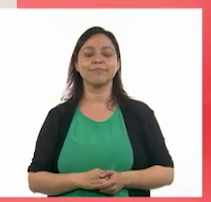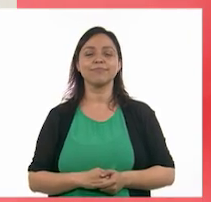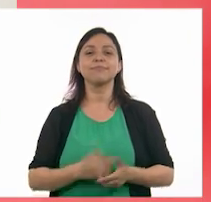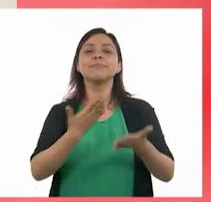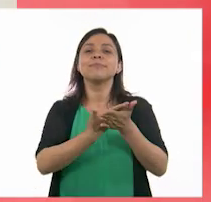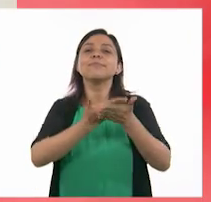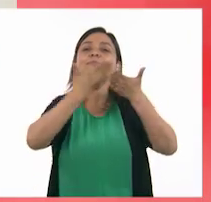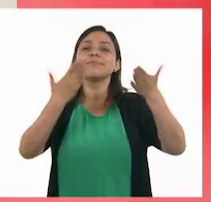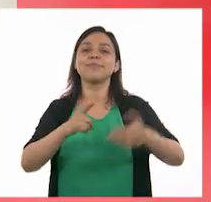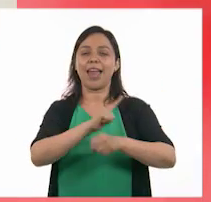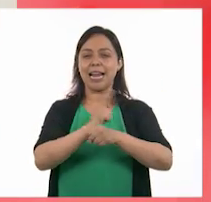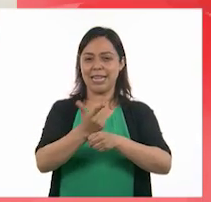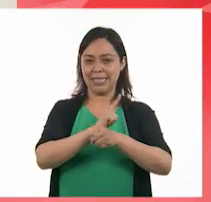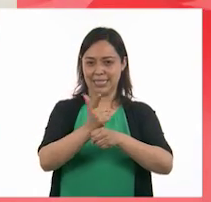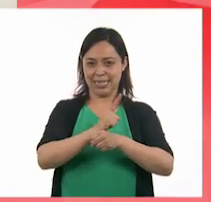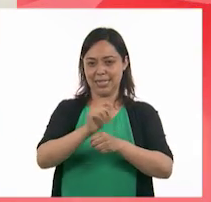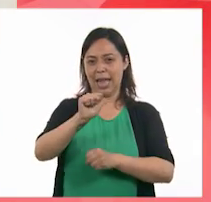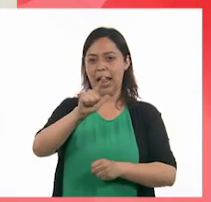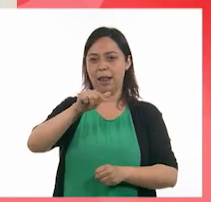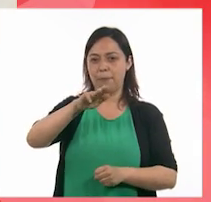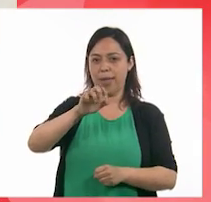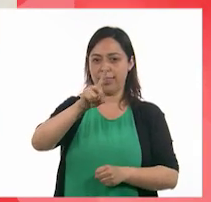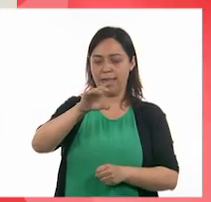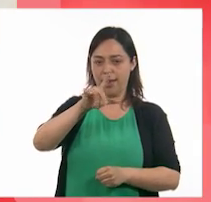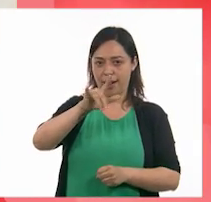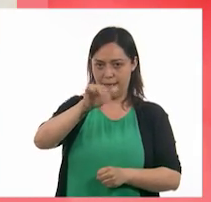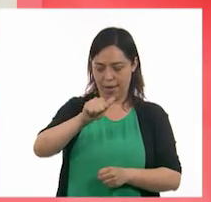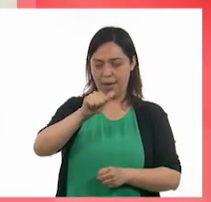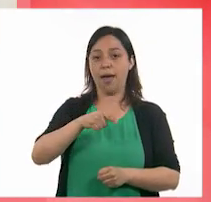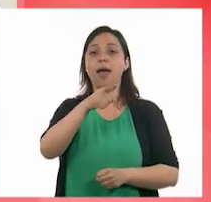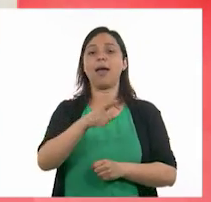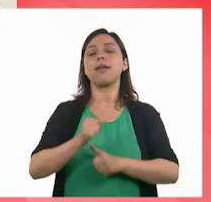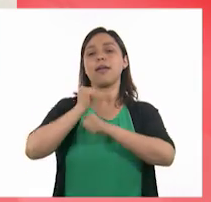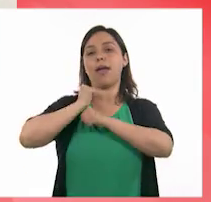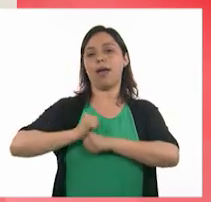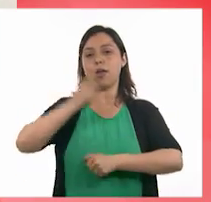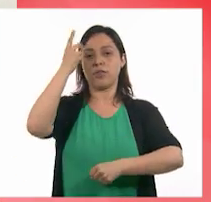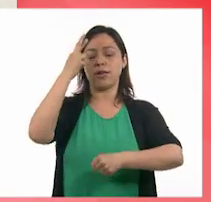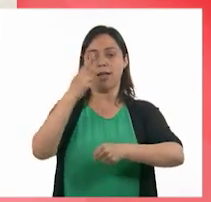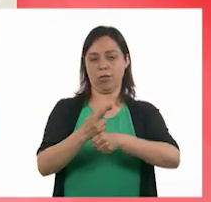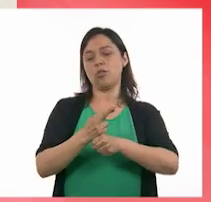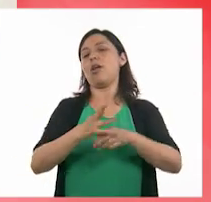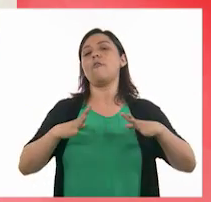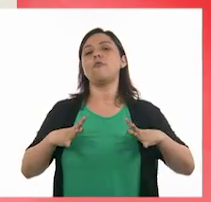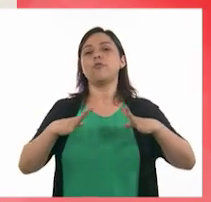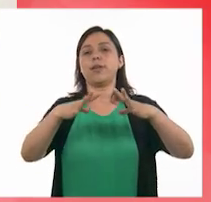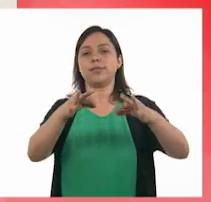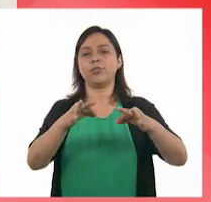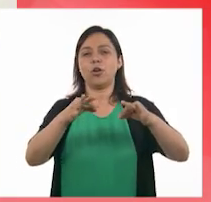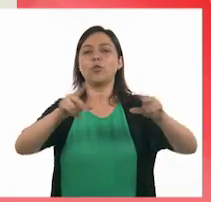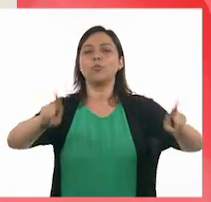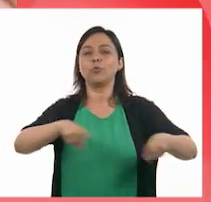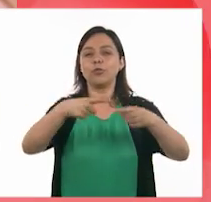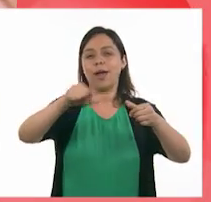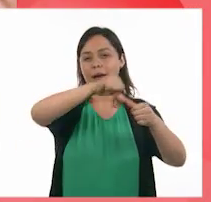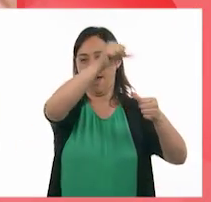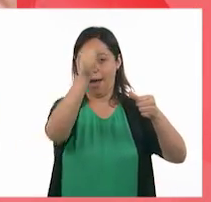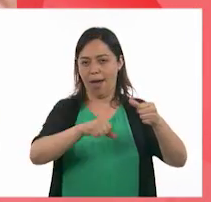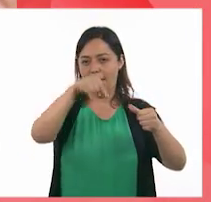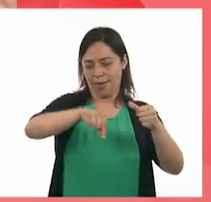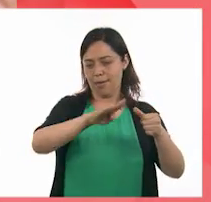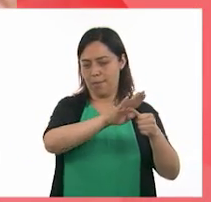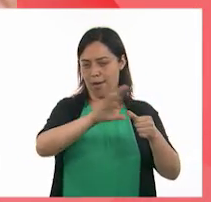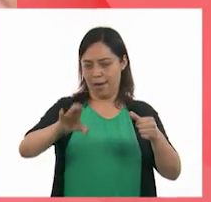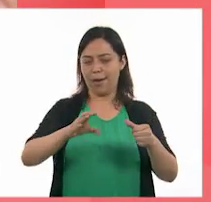Nos encontramos con la licenciada Almadelia Ábrego, directora de la Fundación de Artes Musicales en Baja California. ¿Qué